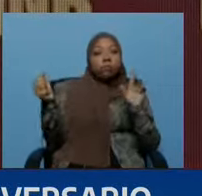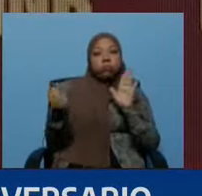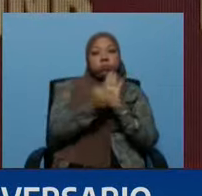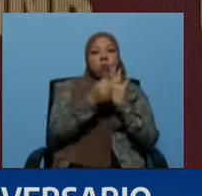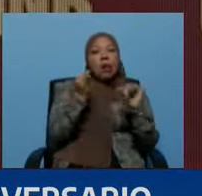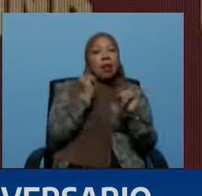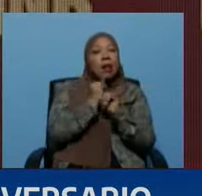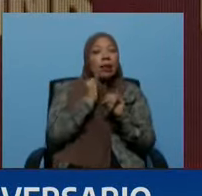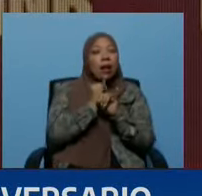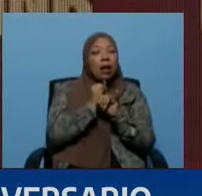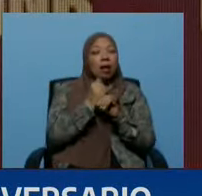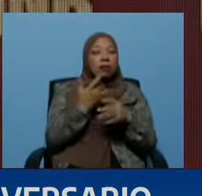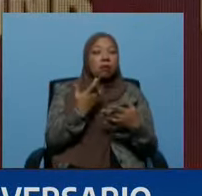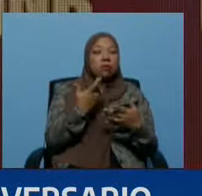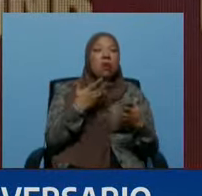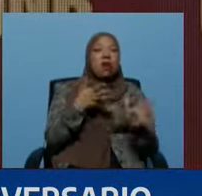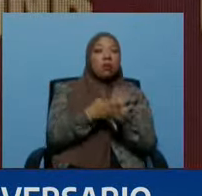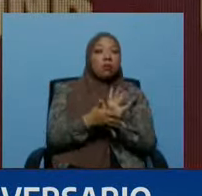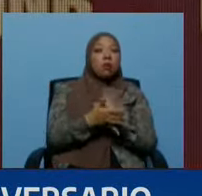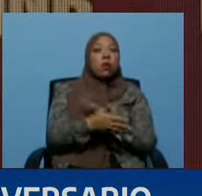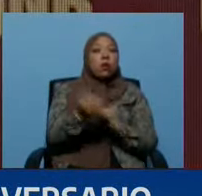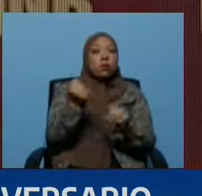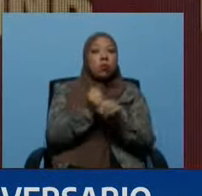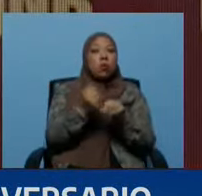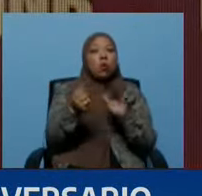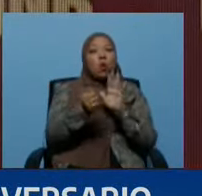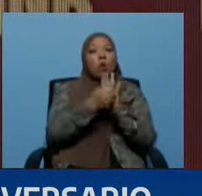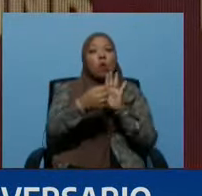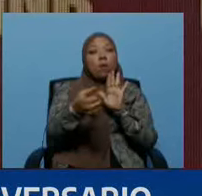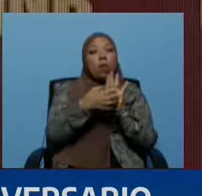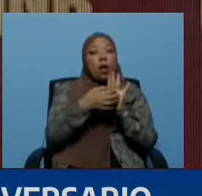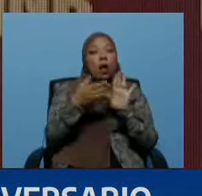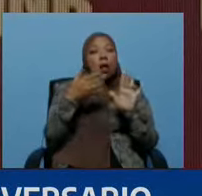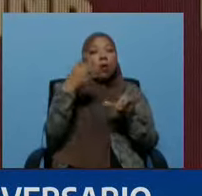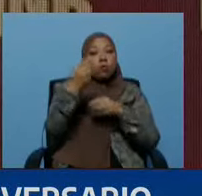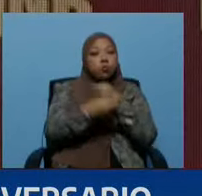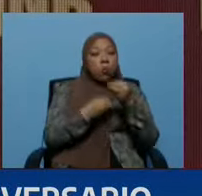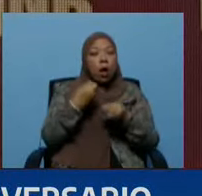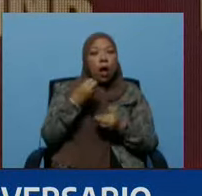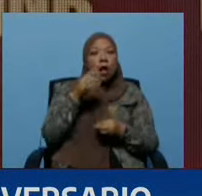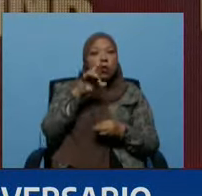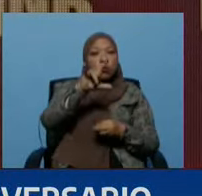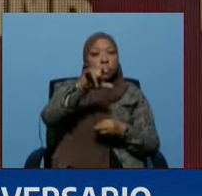cibernético. En este caso, un golpe de Estado ciberfascista criminal.